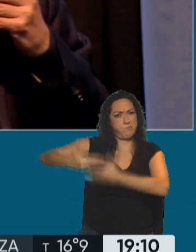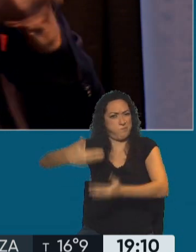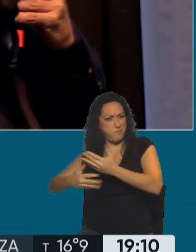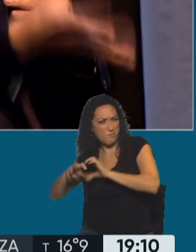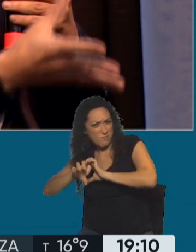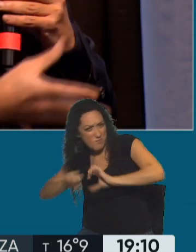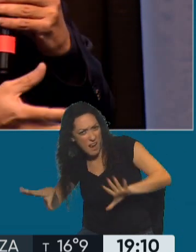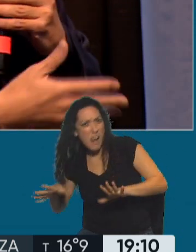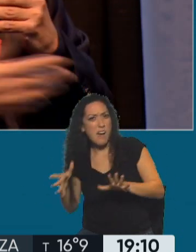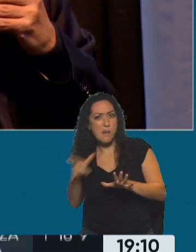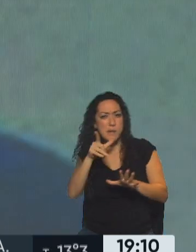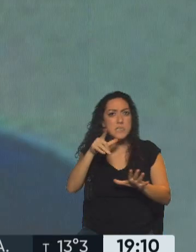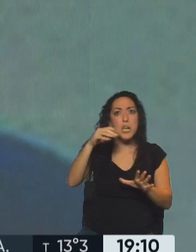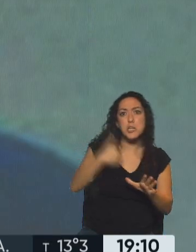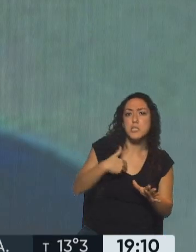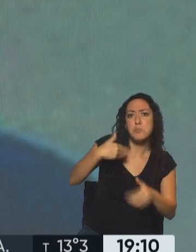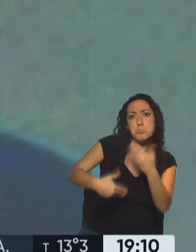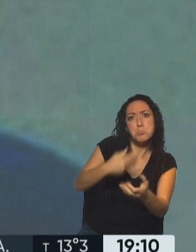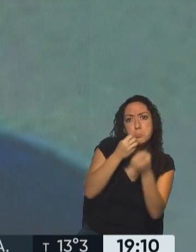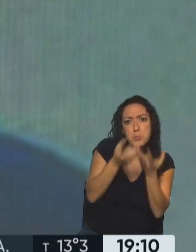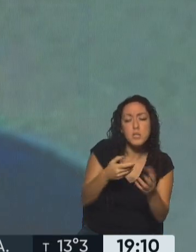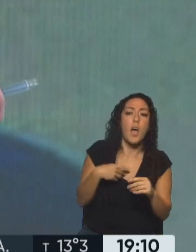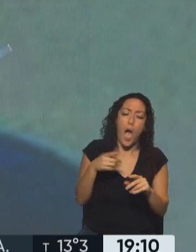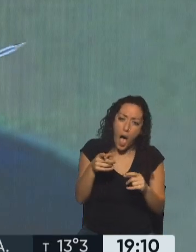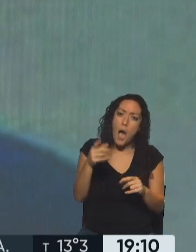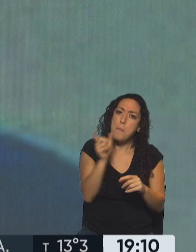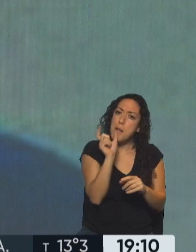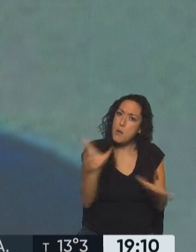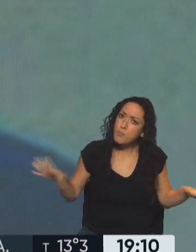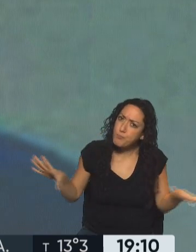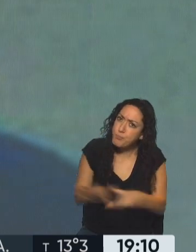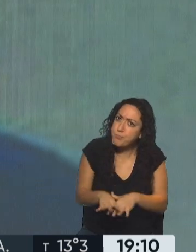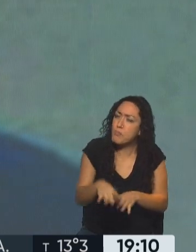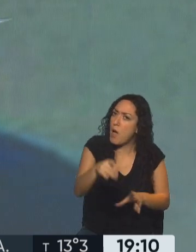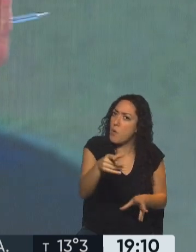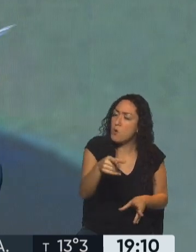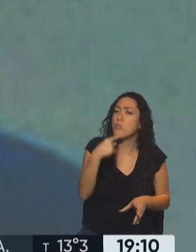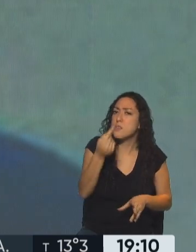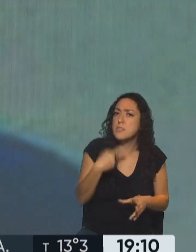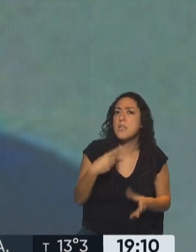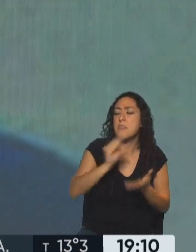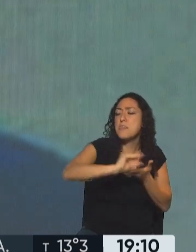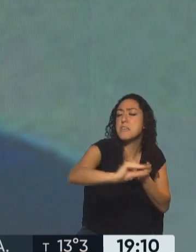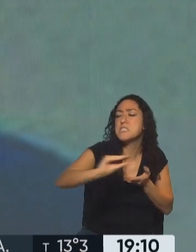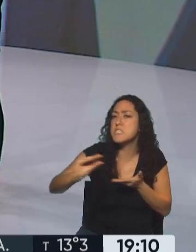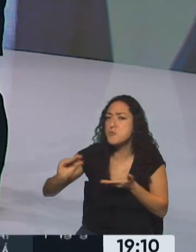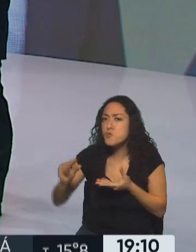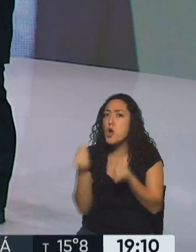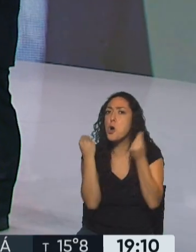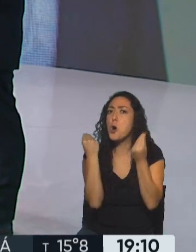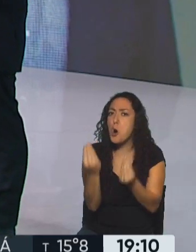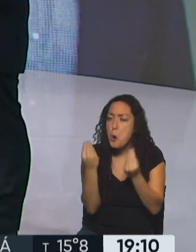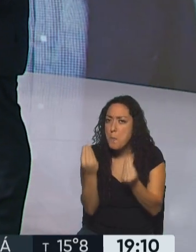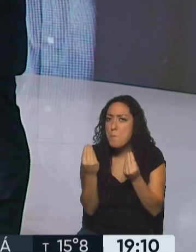utilizaste una palabra que es también para replantearse y replantearle a este hombre. ¿Cómo va a distribuir precisamente